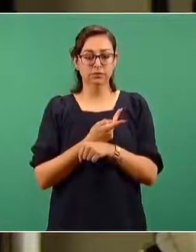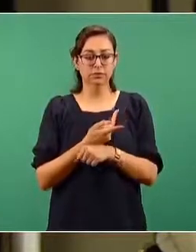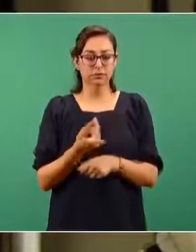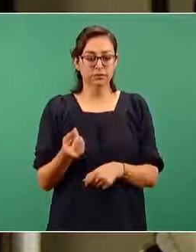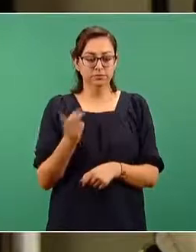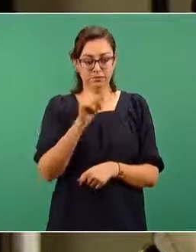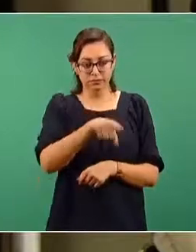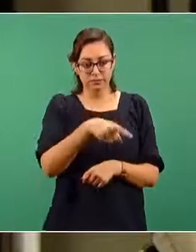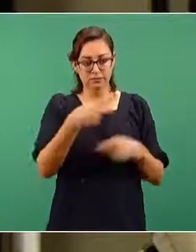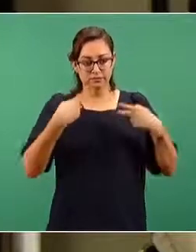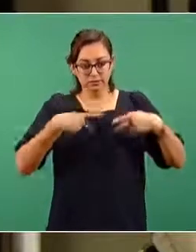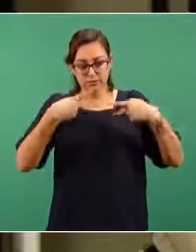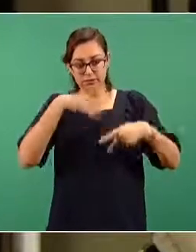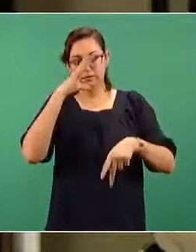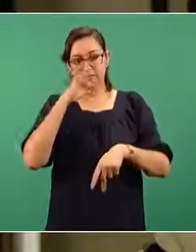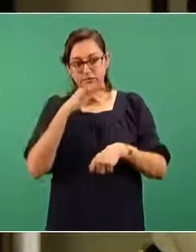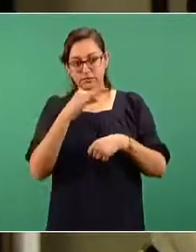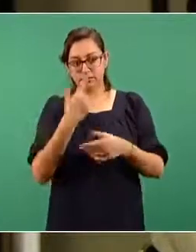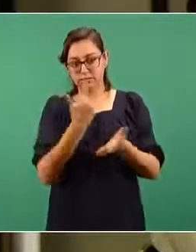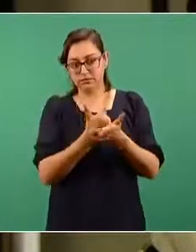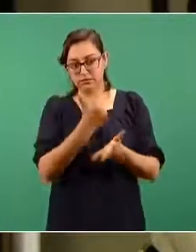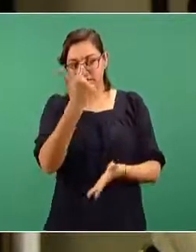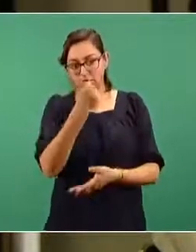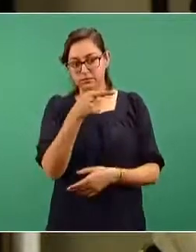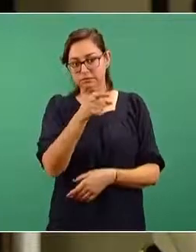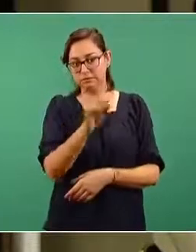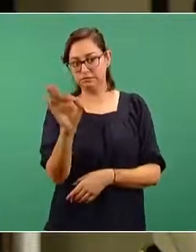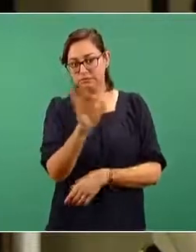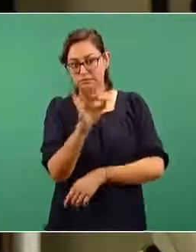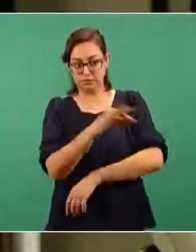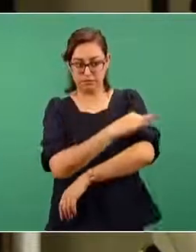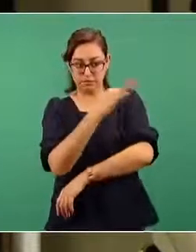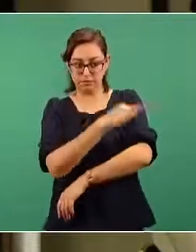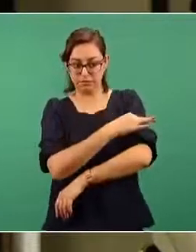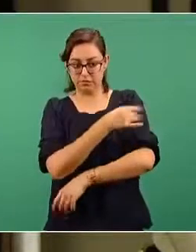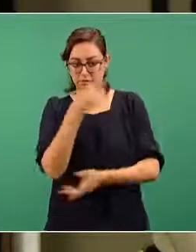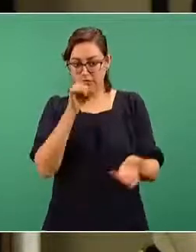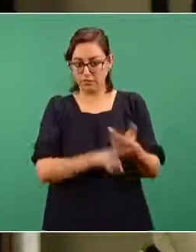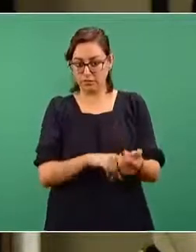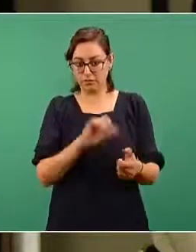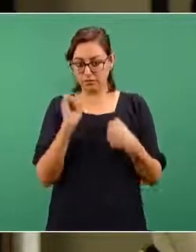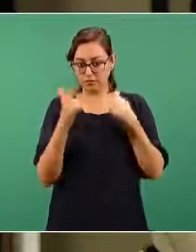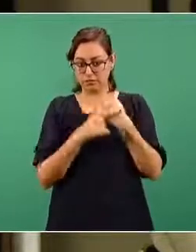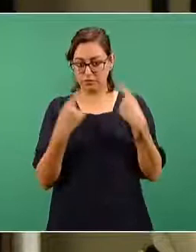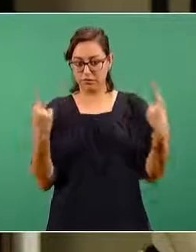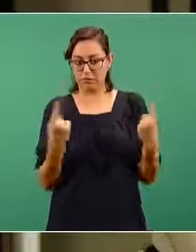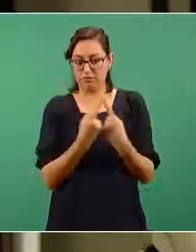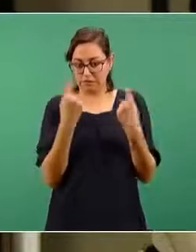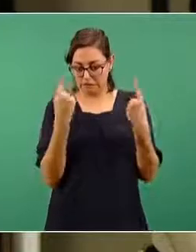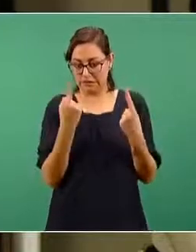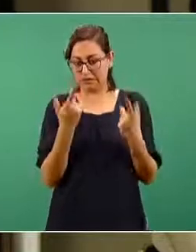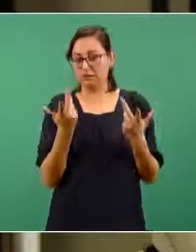quieren atribuir a la vacunación, el hecho de manejar este tipo de información